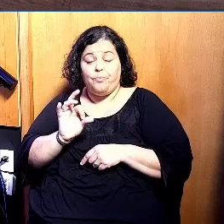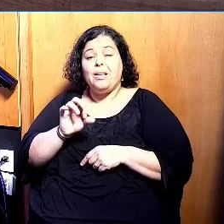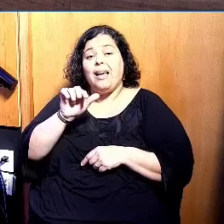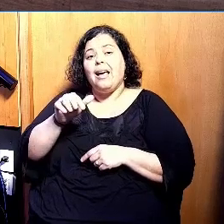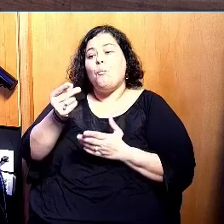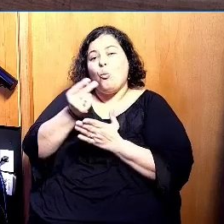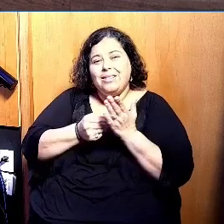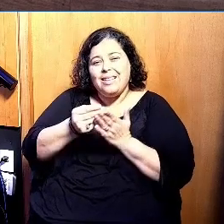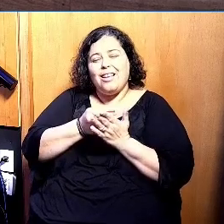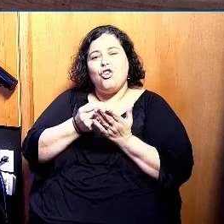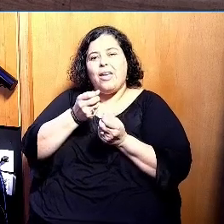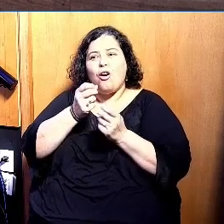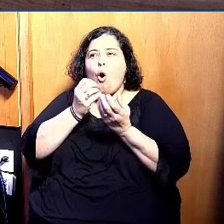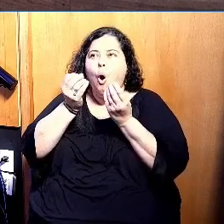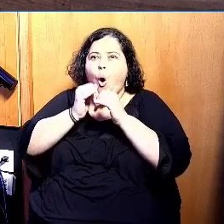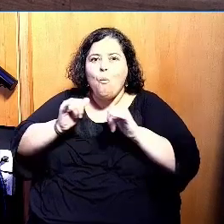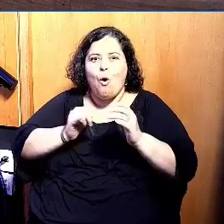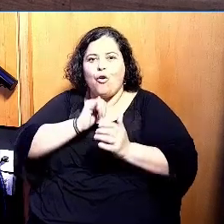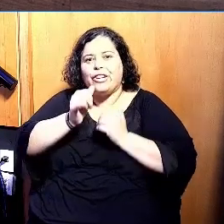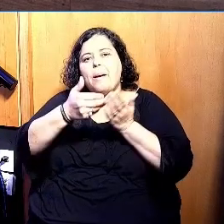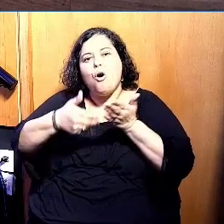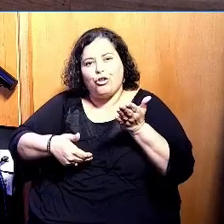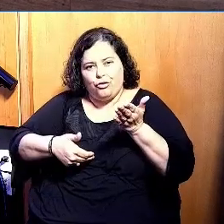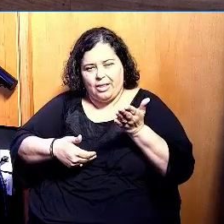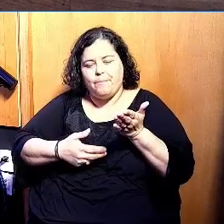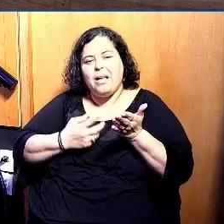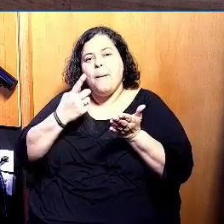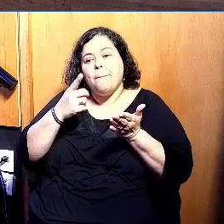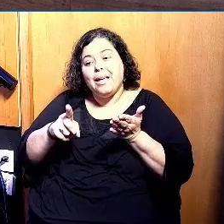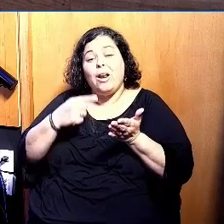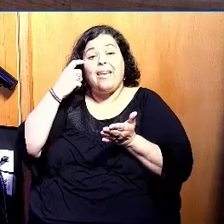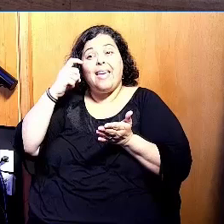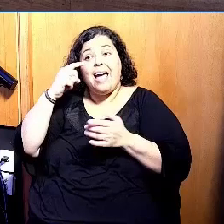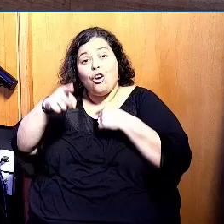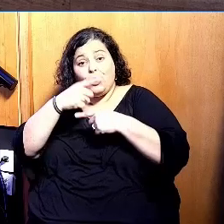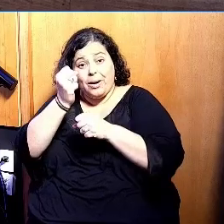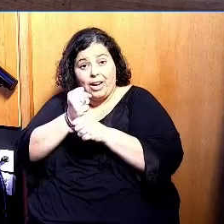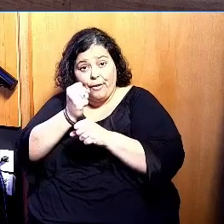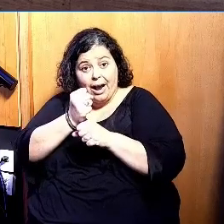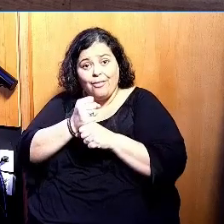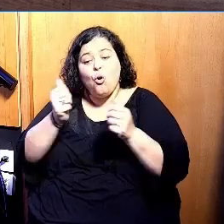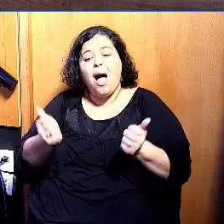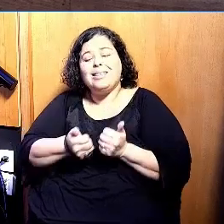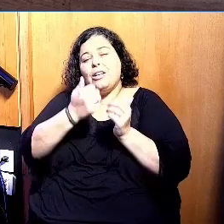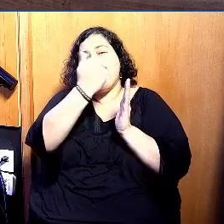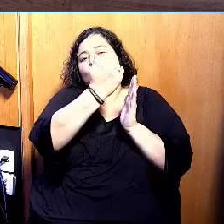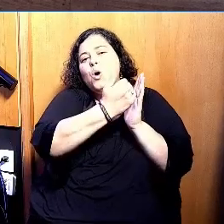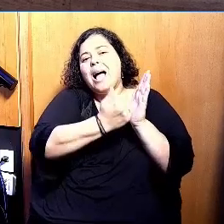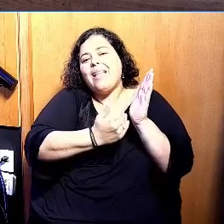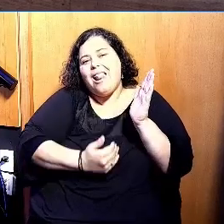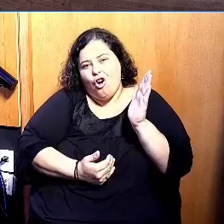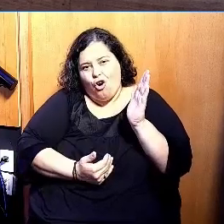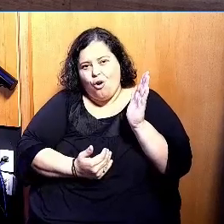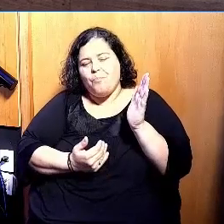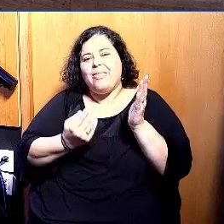que en realidad estamos ahora pensando en cambiarlo un poquito, pero la idea es seguir trabajando en lo que tiene que ver con un catálogo de metadatos o en la gestión de